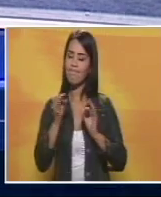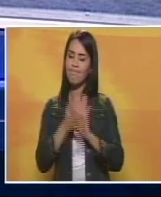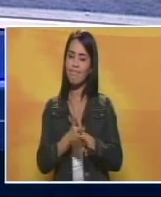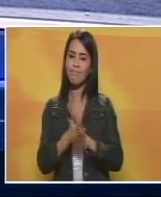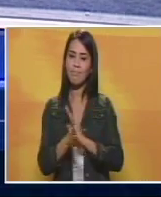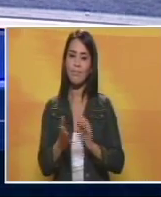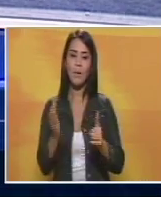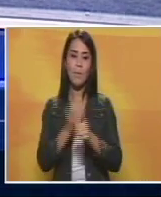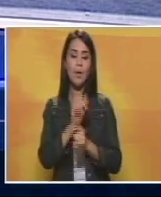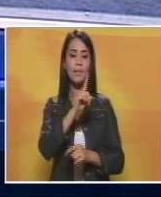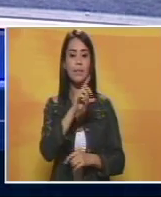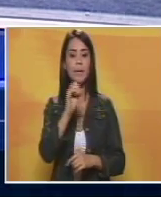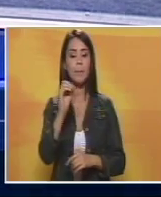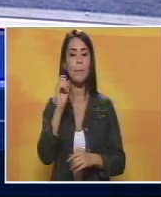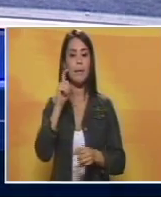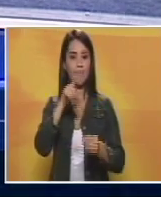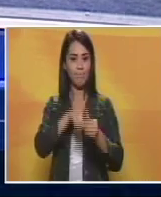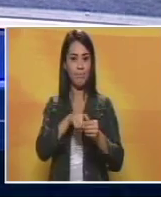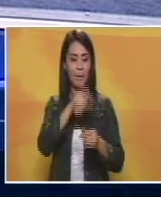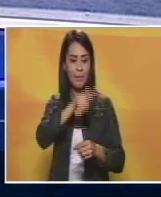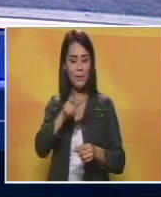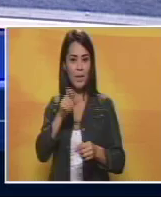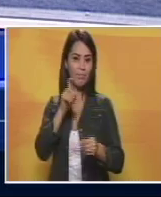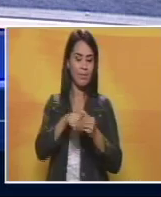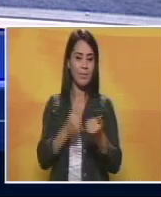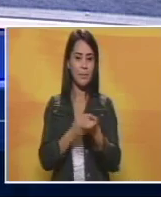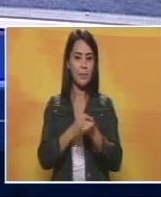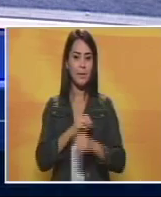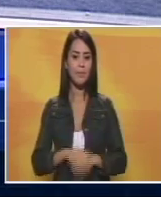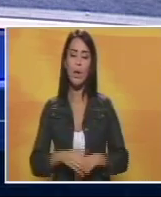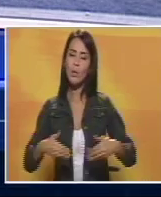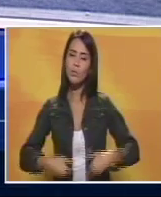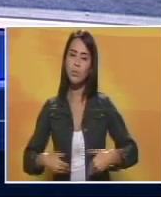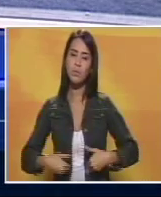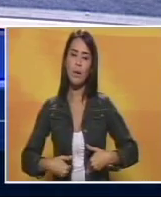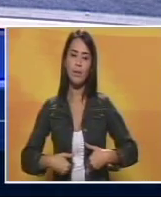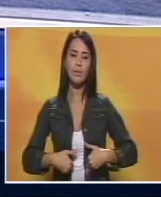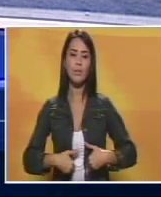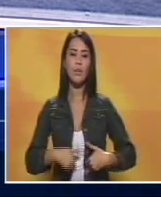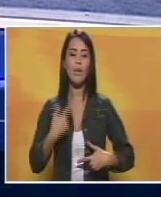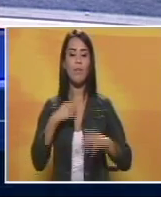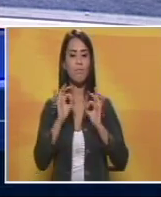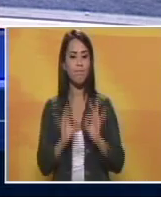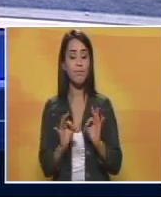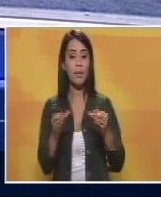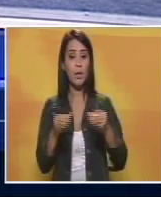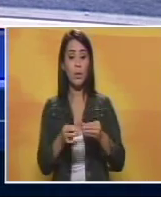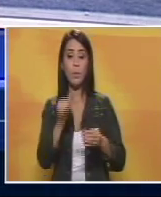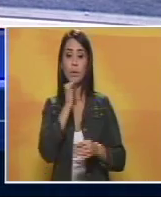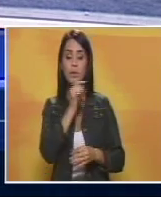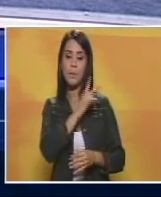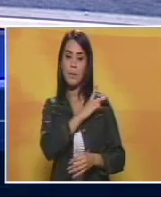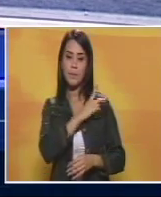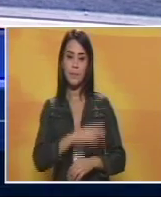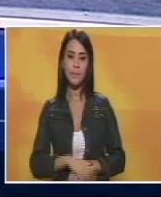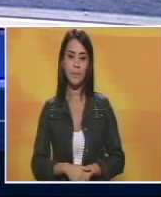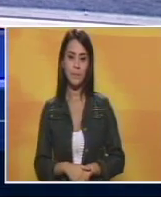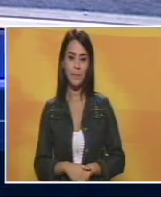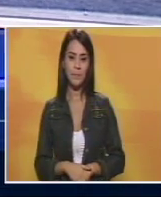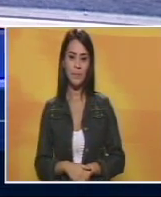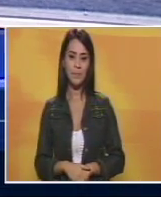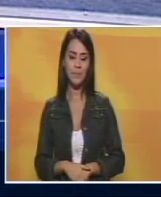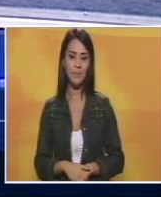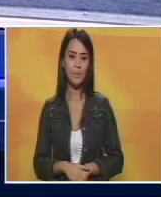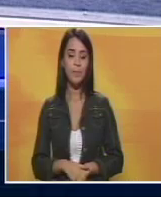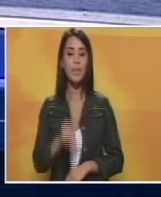haber alcanzado los 100.000 suscriptores. Este hito logrado demuestra el esfuerzo y perseverancia que caracteriza al equipo que elabora en el primer espacio informativo de